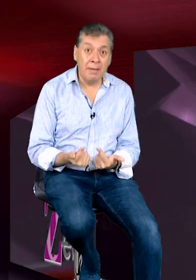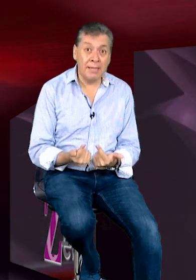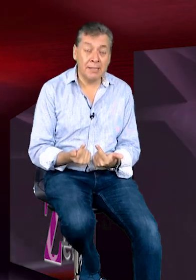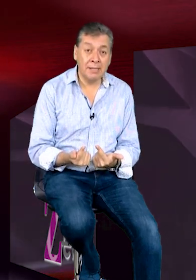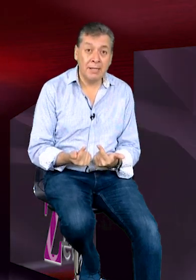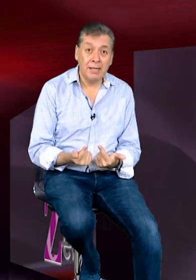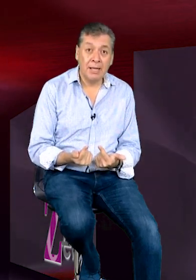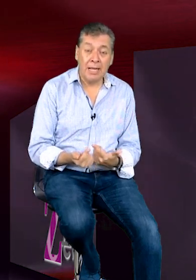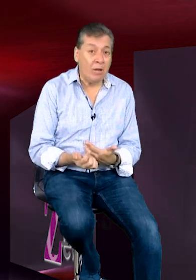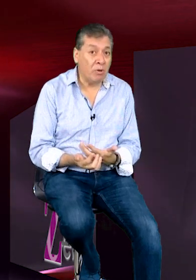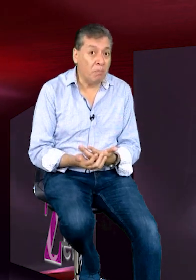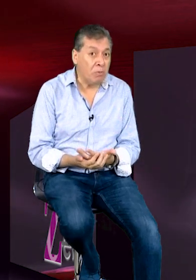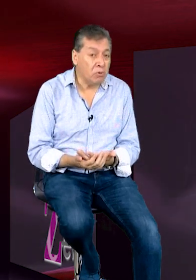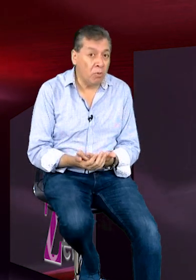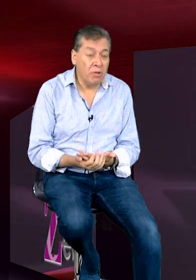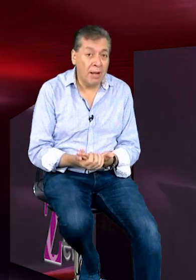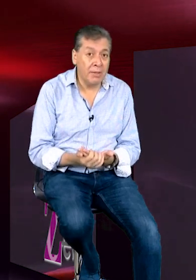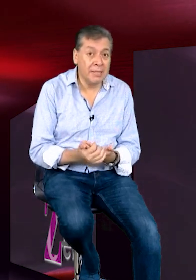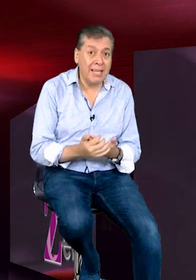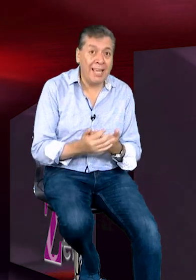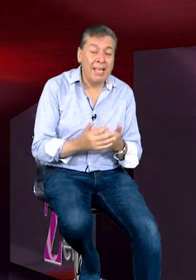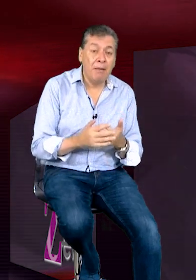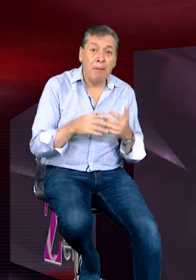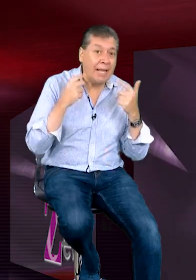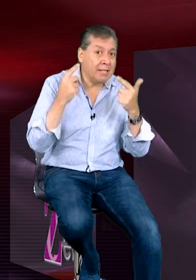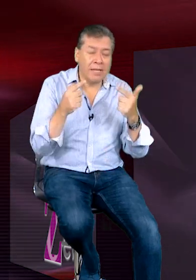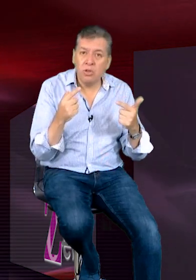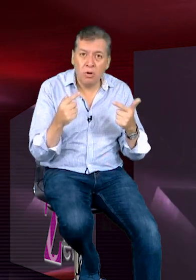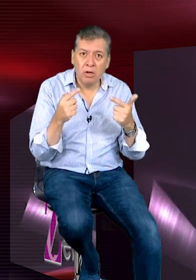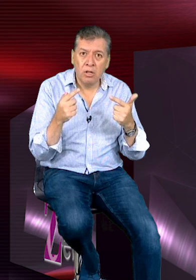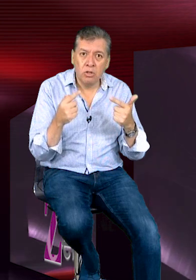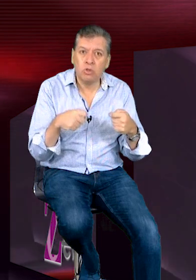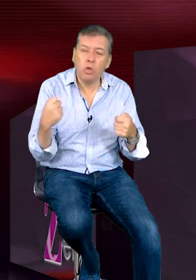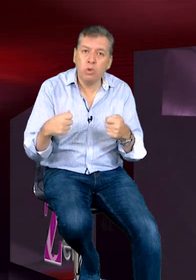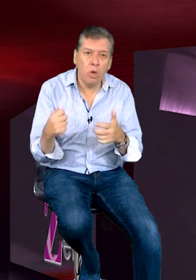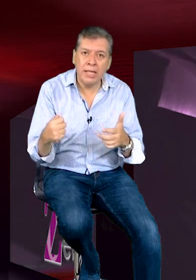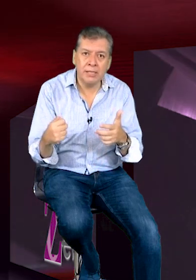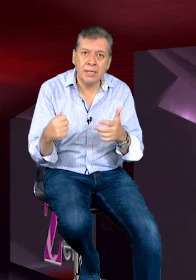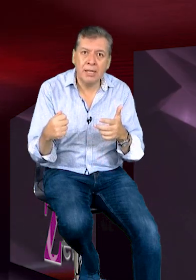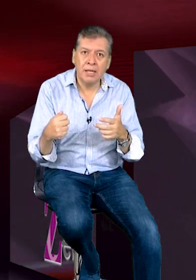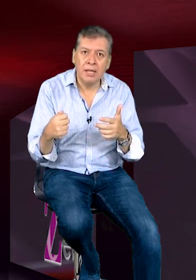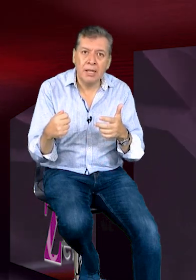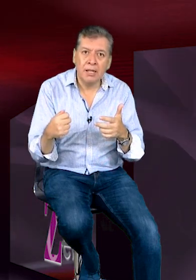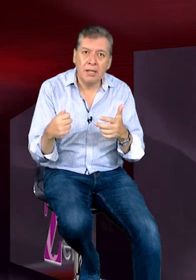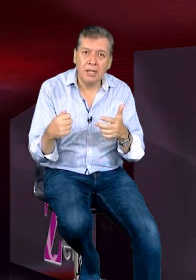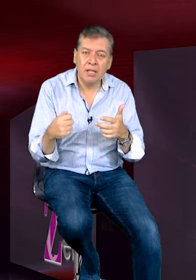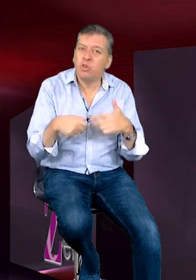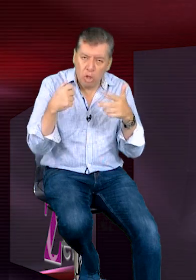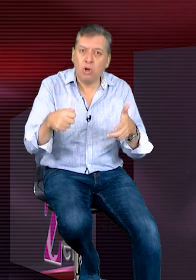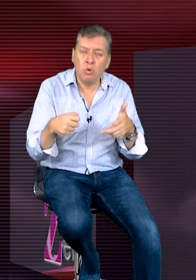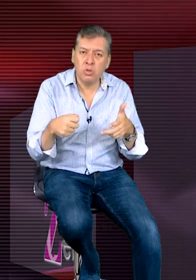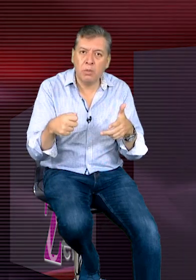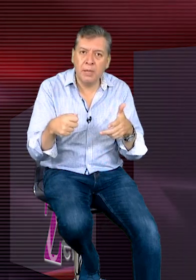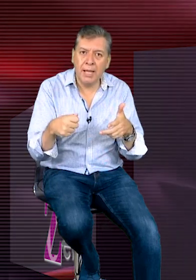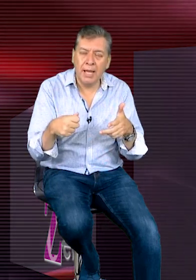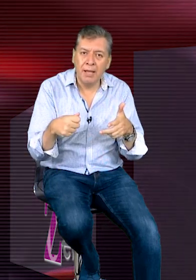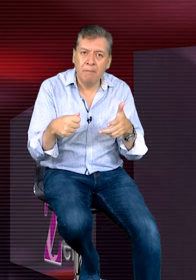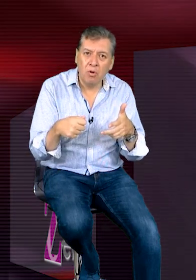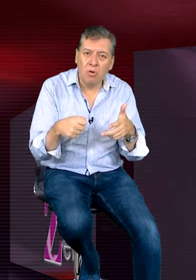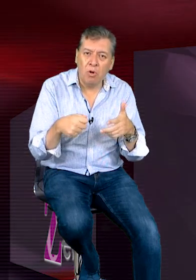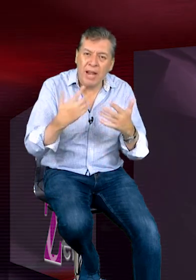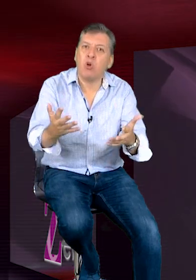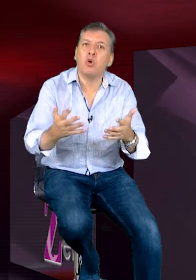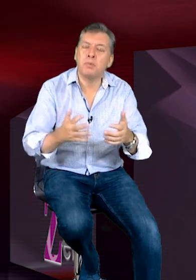Pero además, creo que un punto muy grave es que para el señor todo es y todo lo